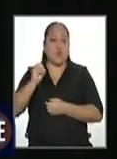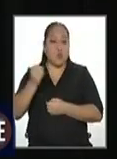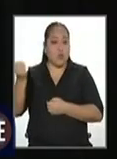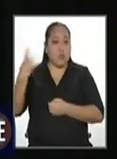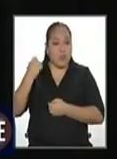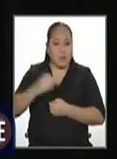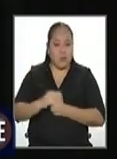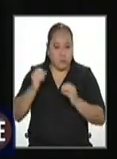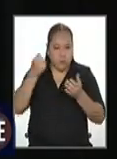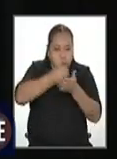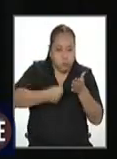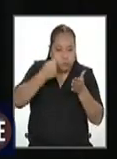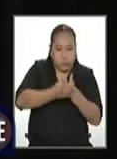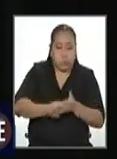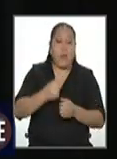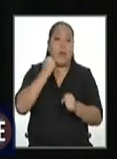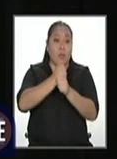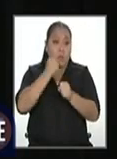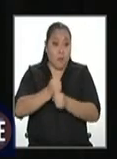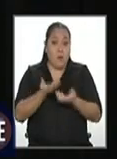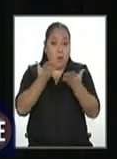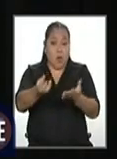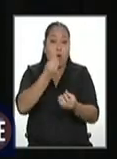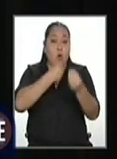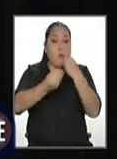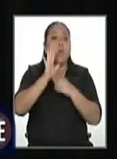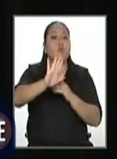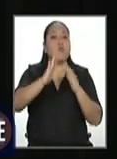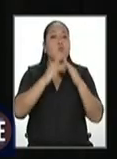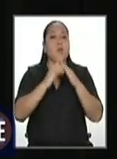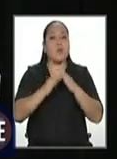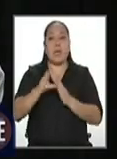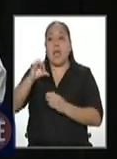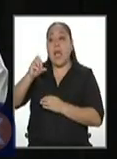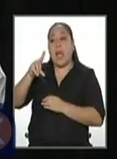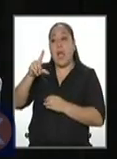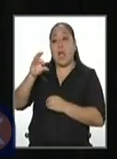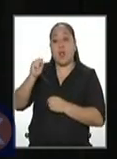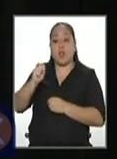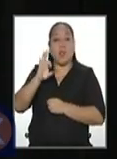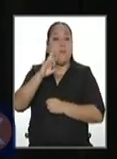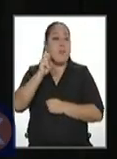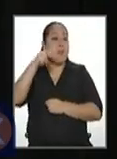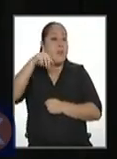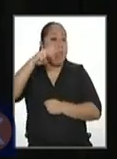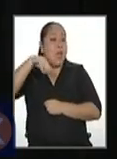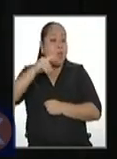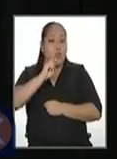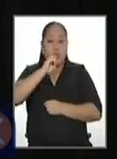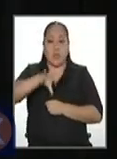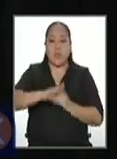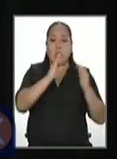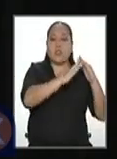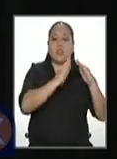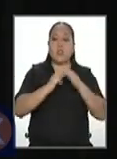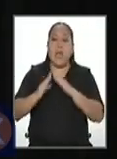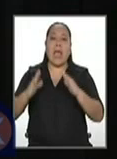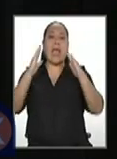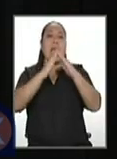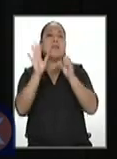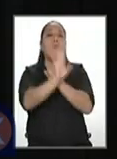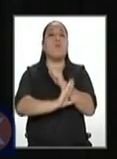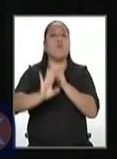que tendremos empleo y comida en nuestros hogares. Carlos y Fernando nos han hablado de ciudades y casas